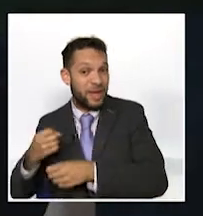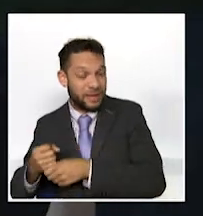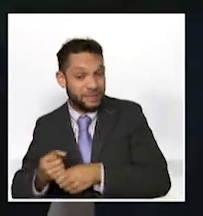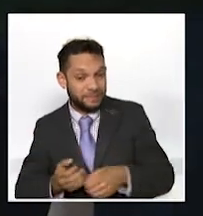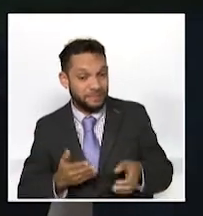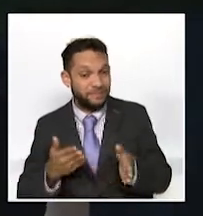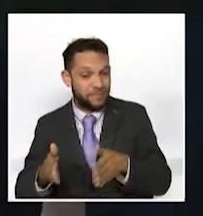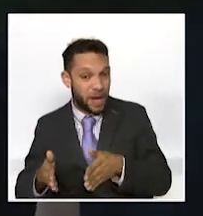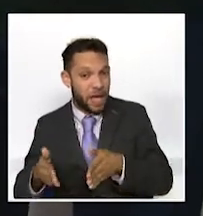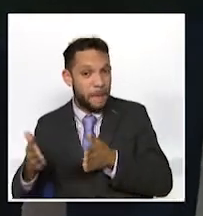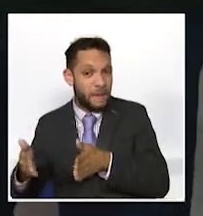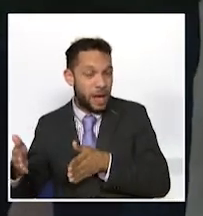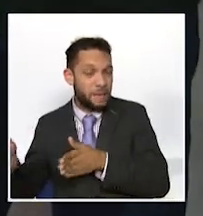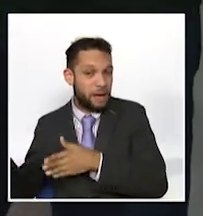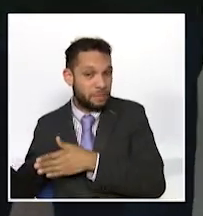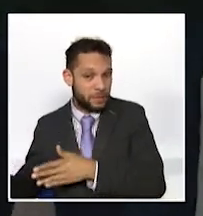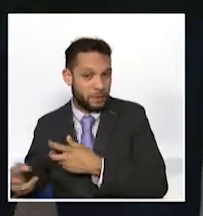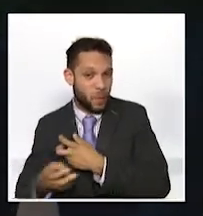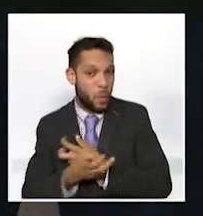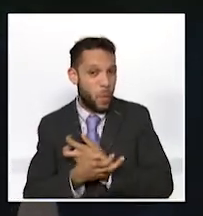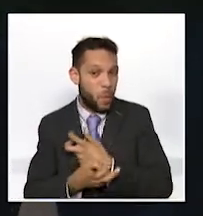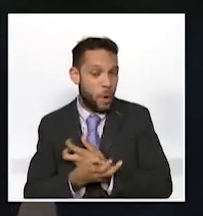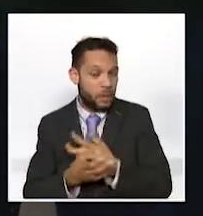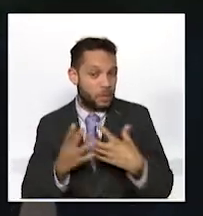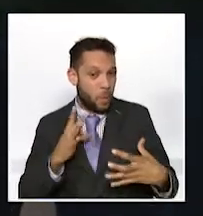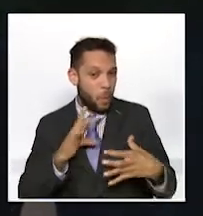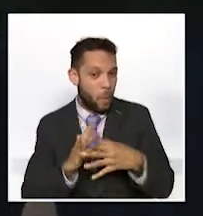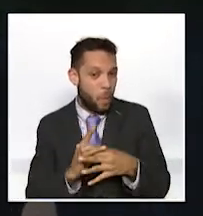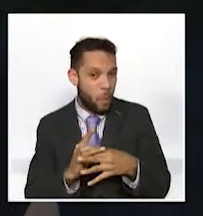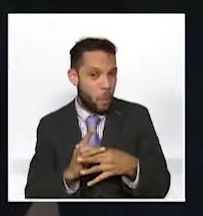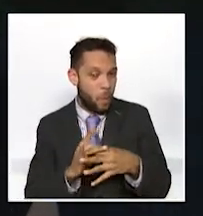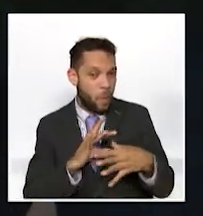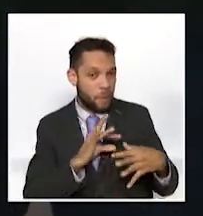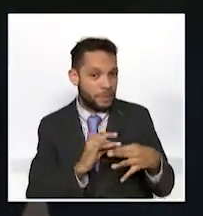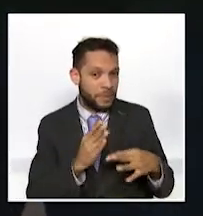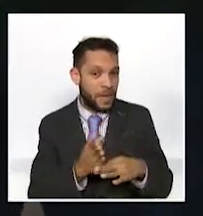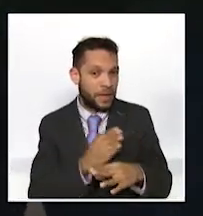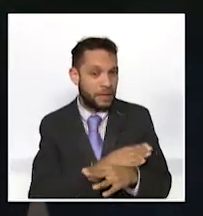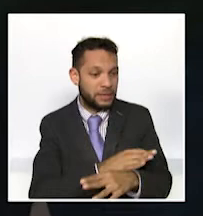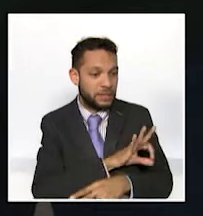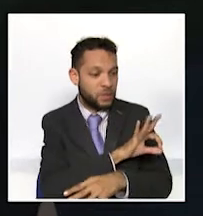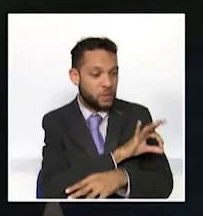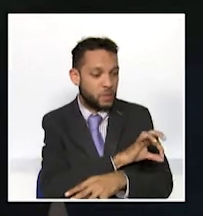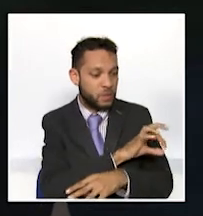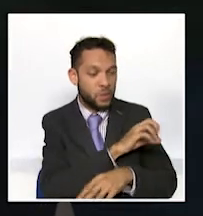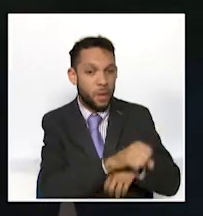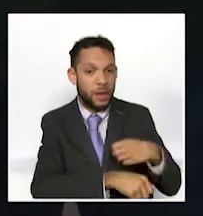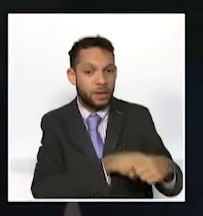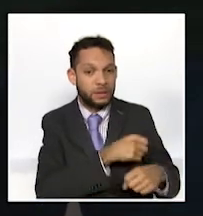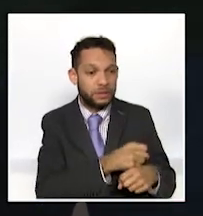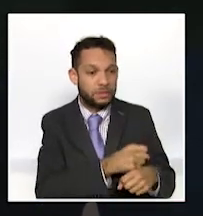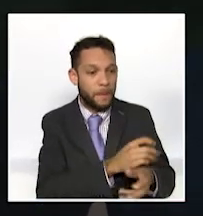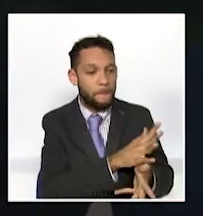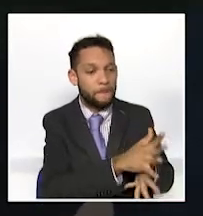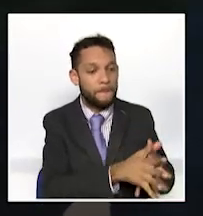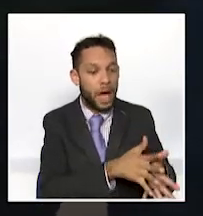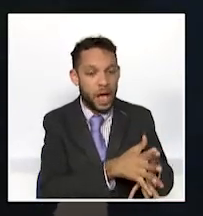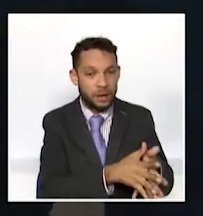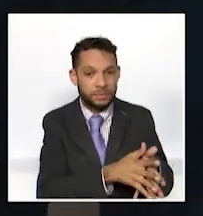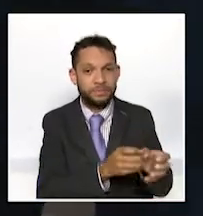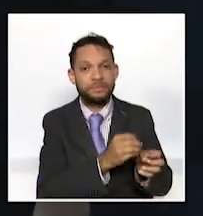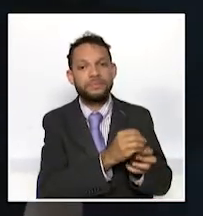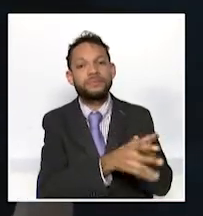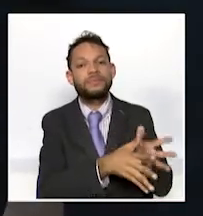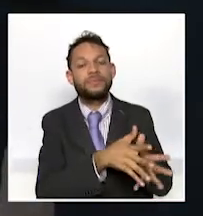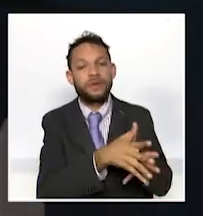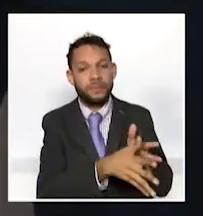sistema osteomuscular se compacta. Antes de los 8 años a un niño no se le hace quiropraxia, siempre y cuando no